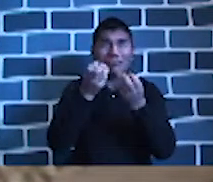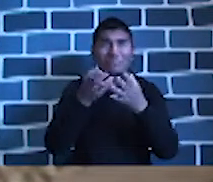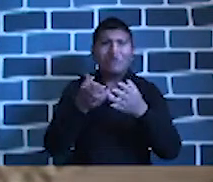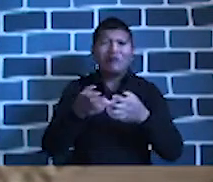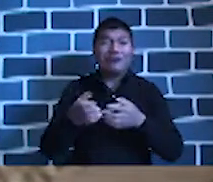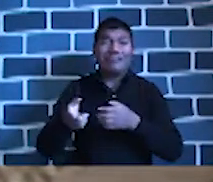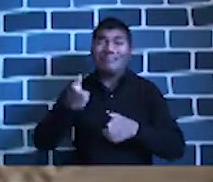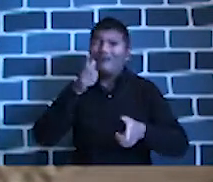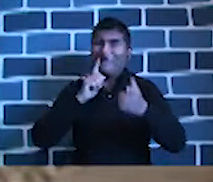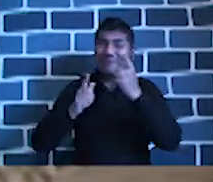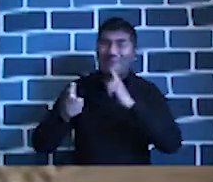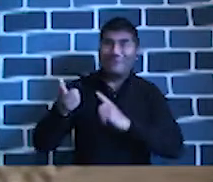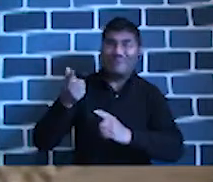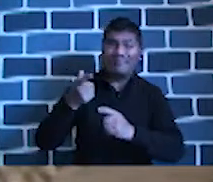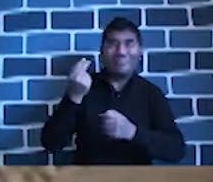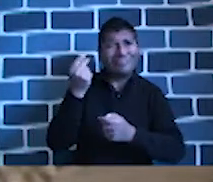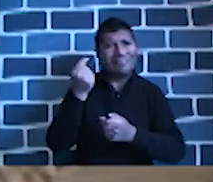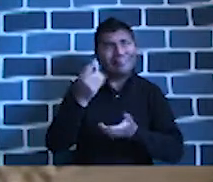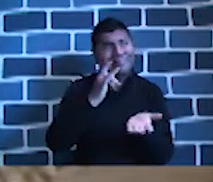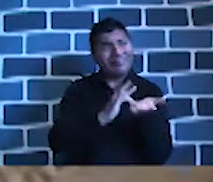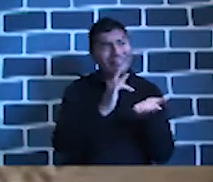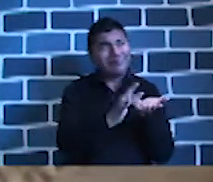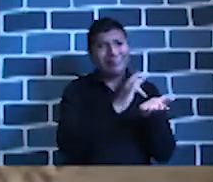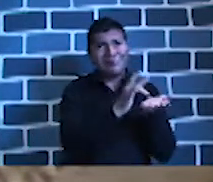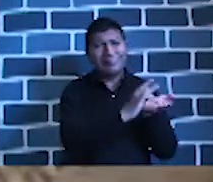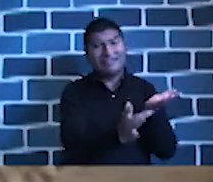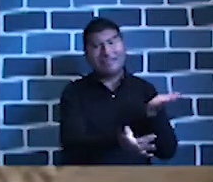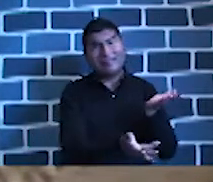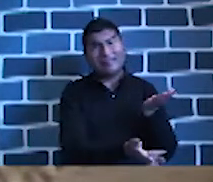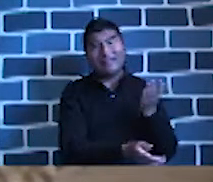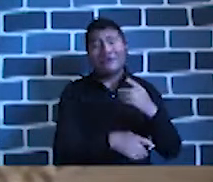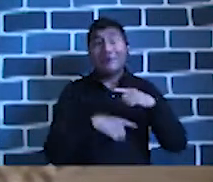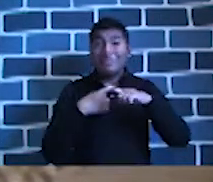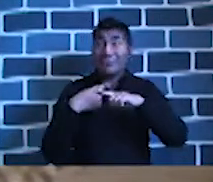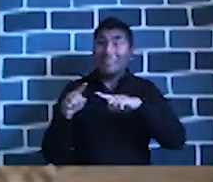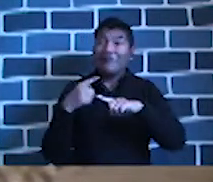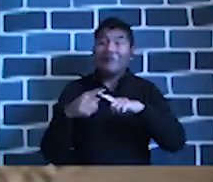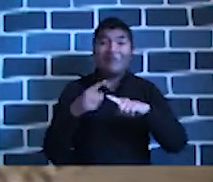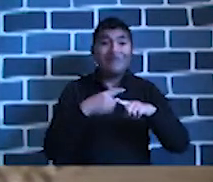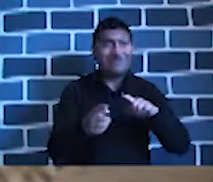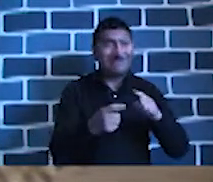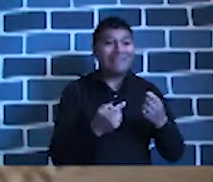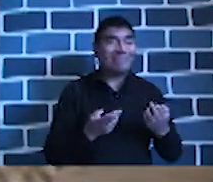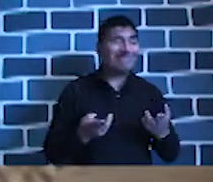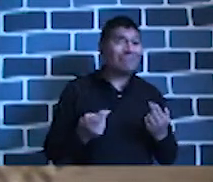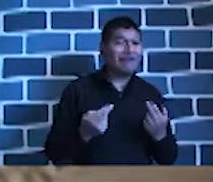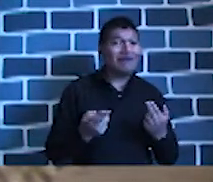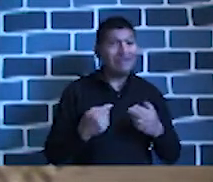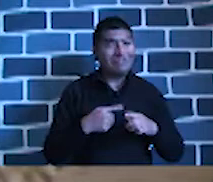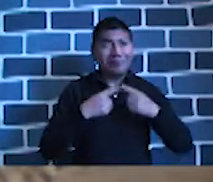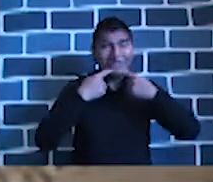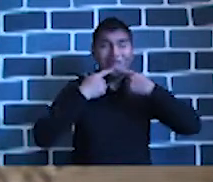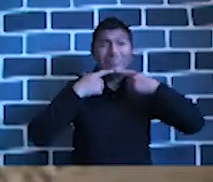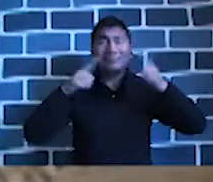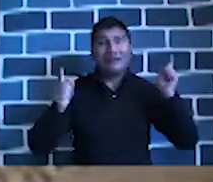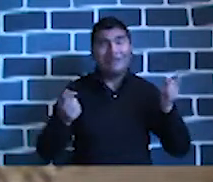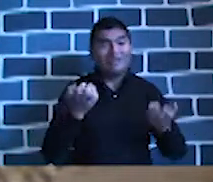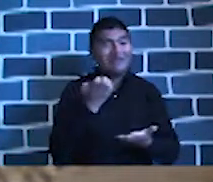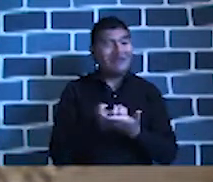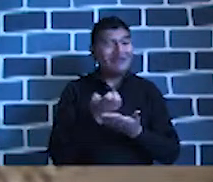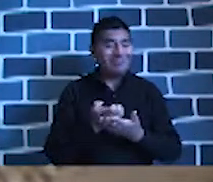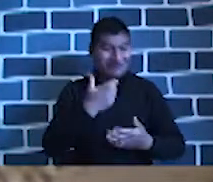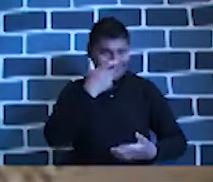bebida, en el despilfarro de dinero, en función de una ostentosa manifestación de poderío